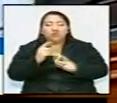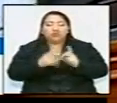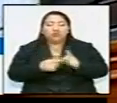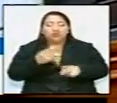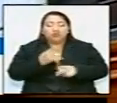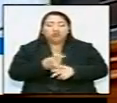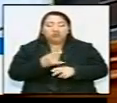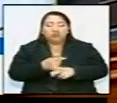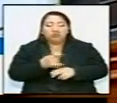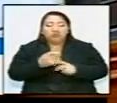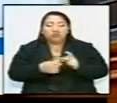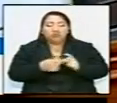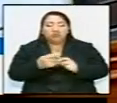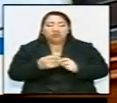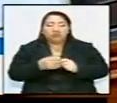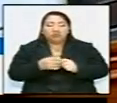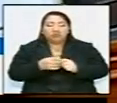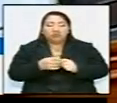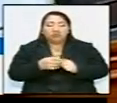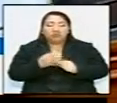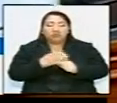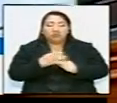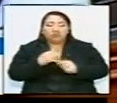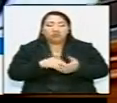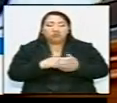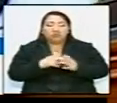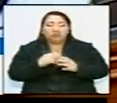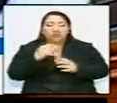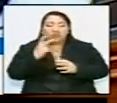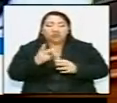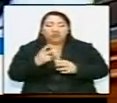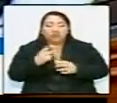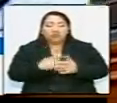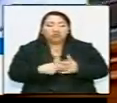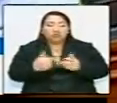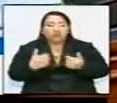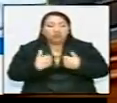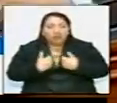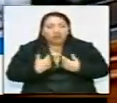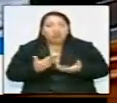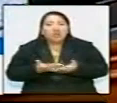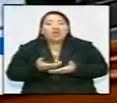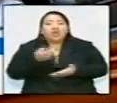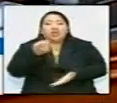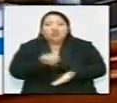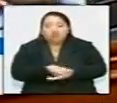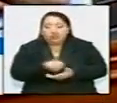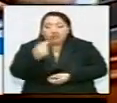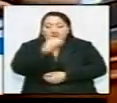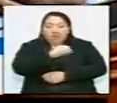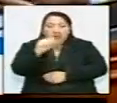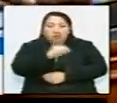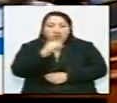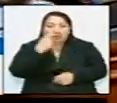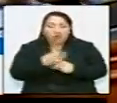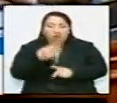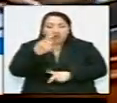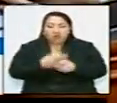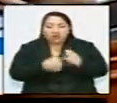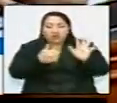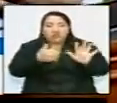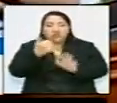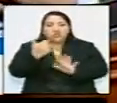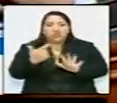imputaciones del denunciante fueron tres: que adquirí al contado una camioneta por la suma